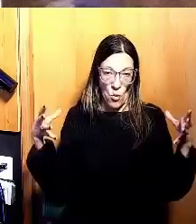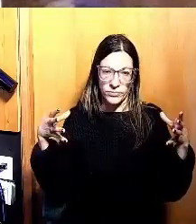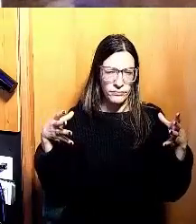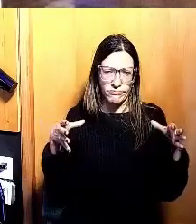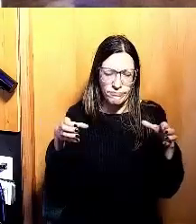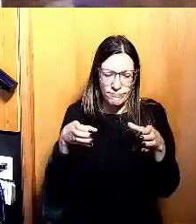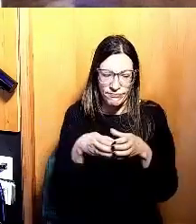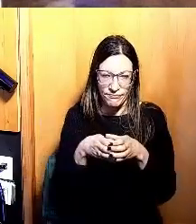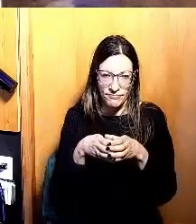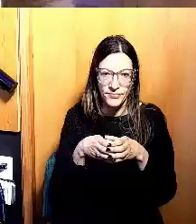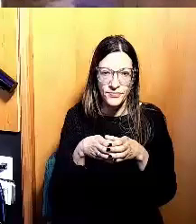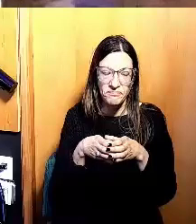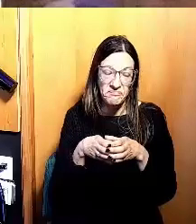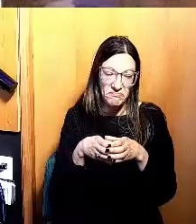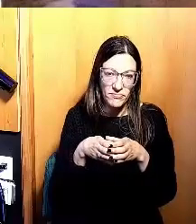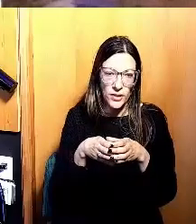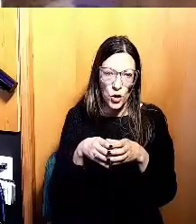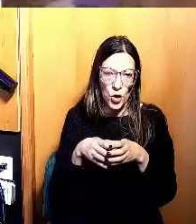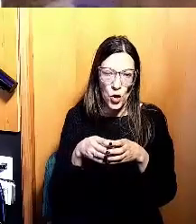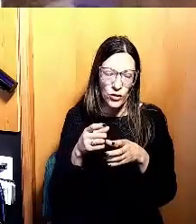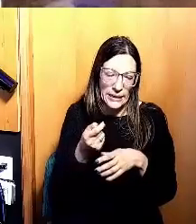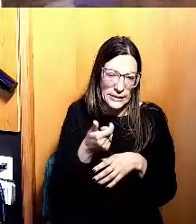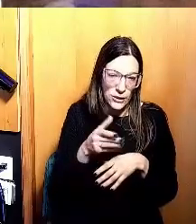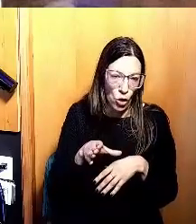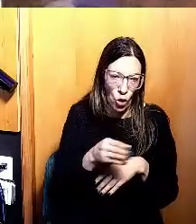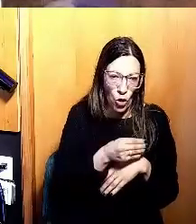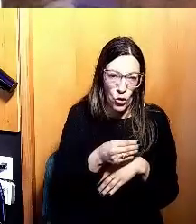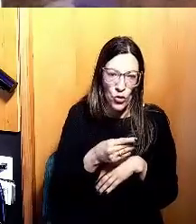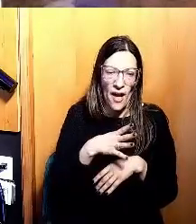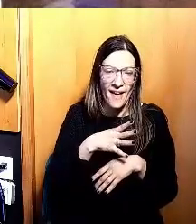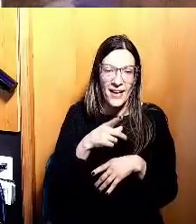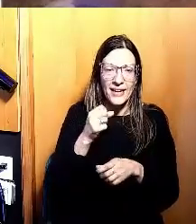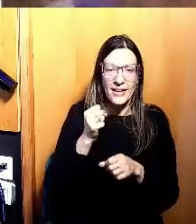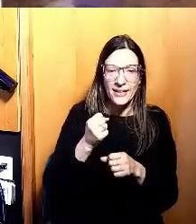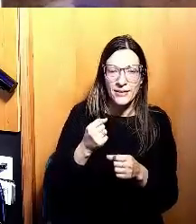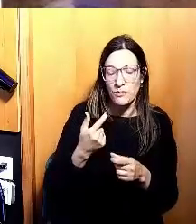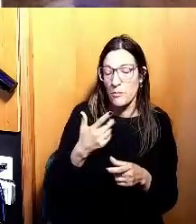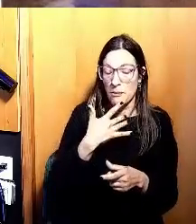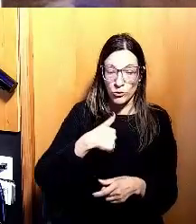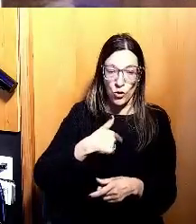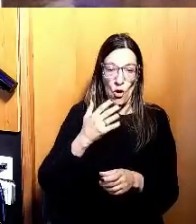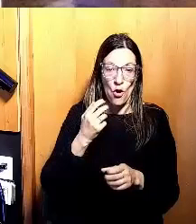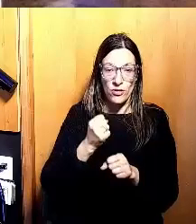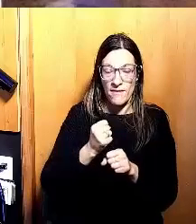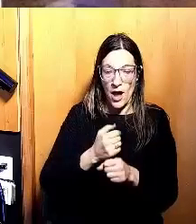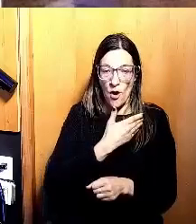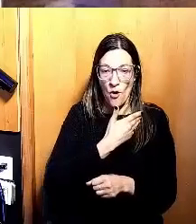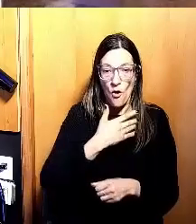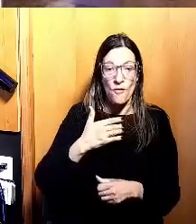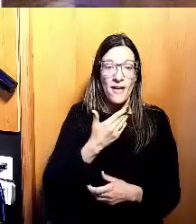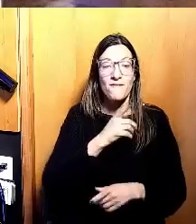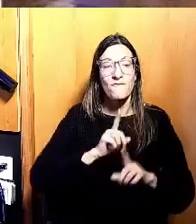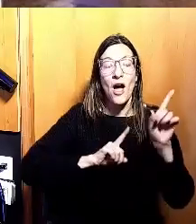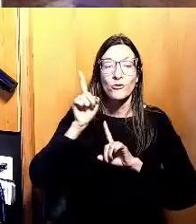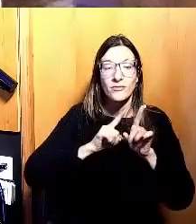del ministerio, pero yo diría que la mayoría somos de Facultad de Ciencias. Yo soy docente de Facultad de Ciencias también, entonces